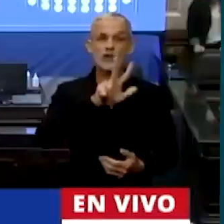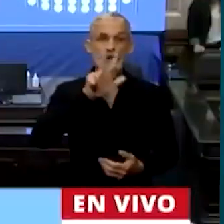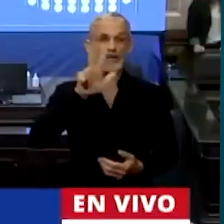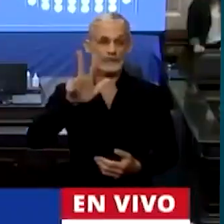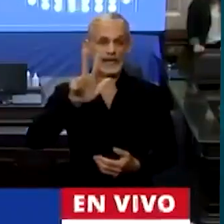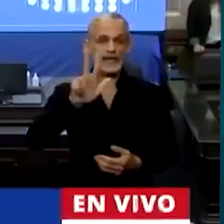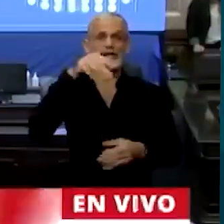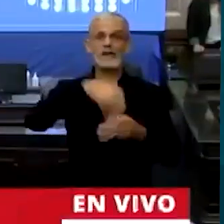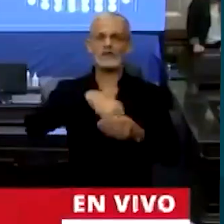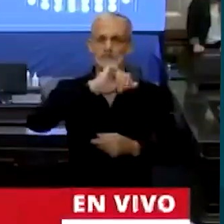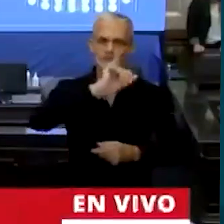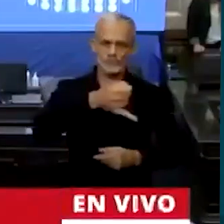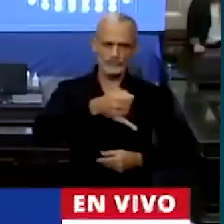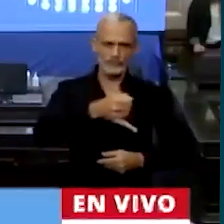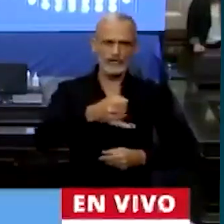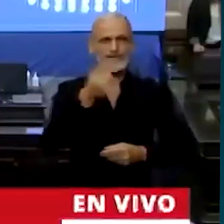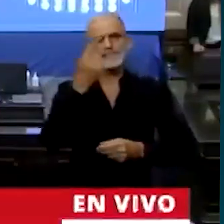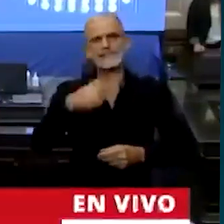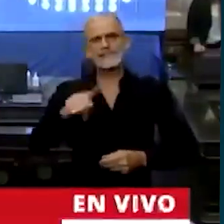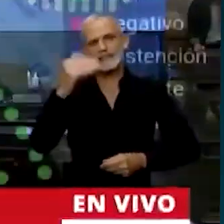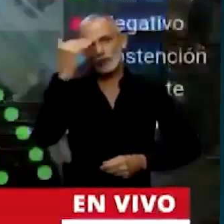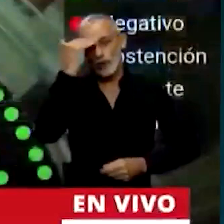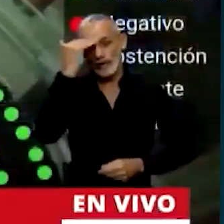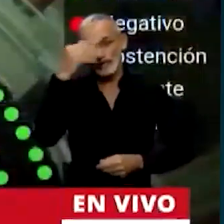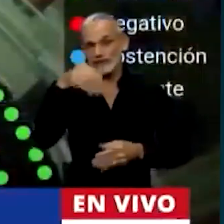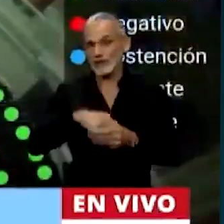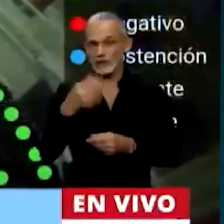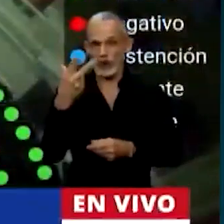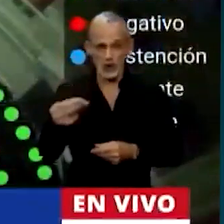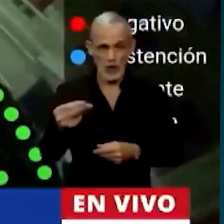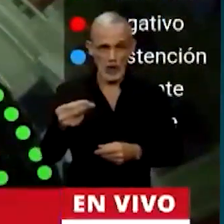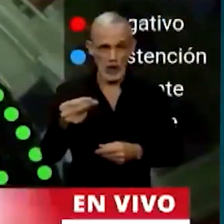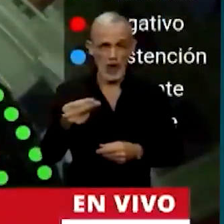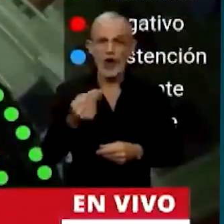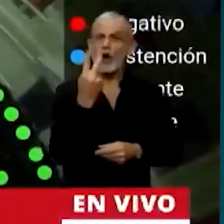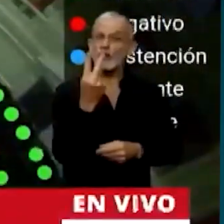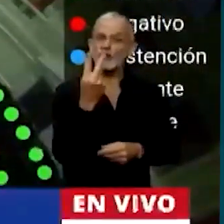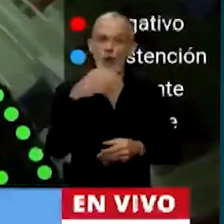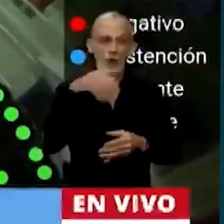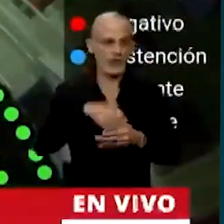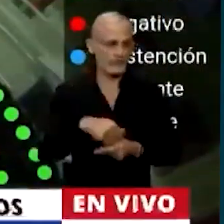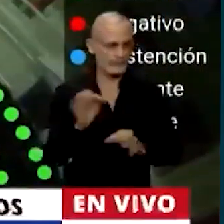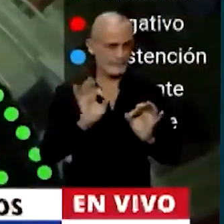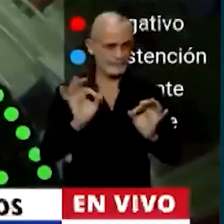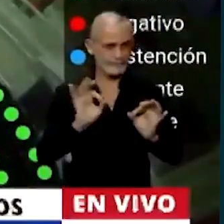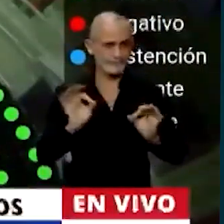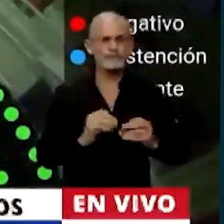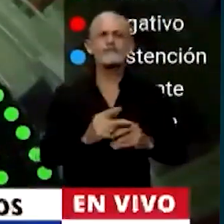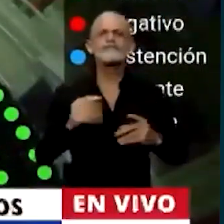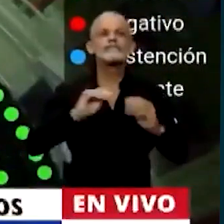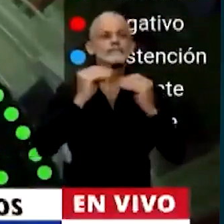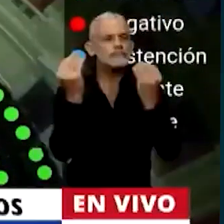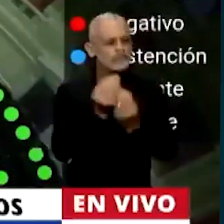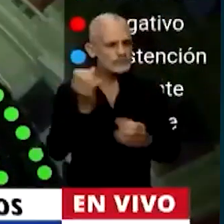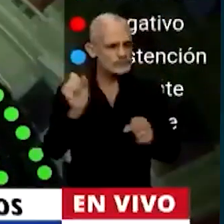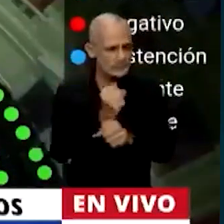...133 afirmativos, 115 negativos, 2 abstenciones.